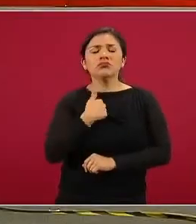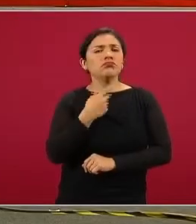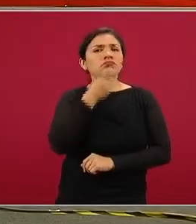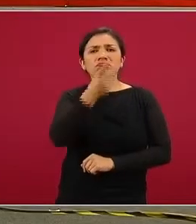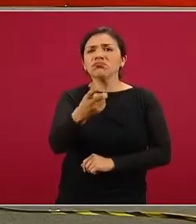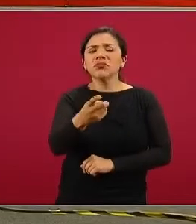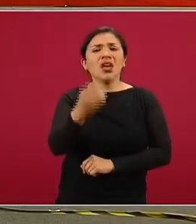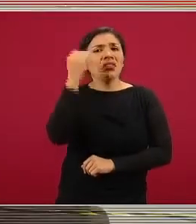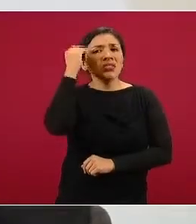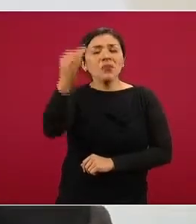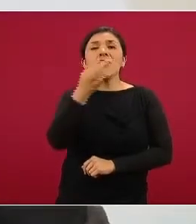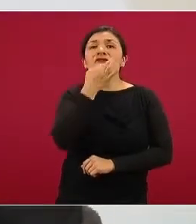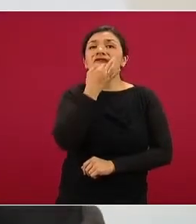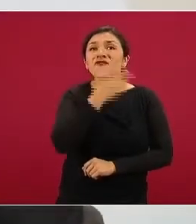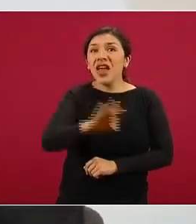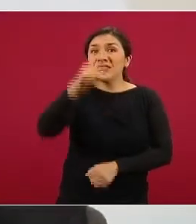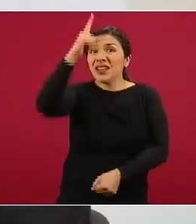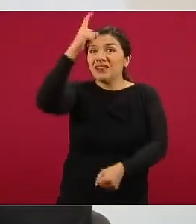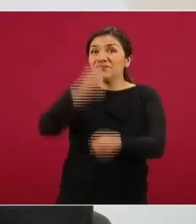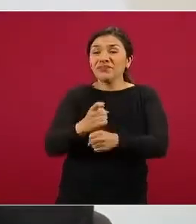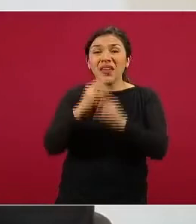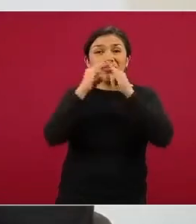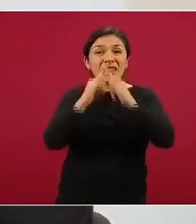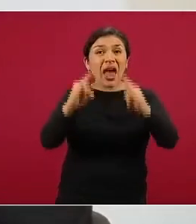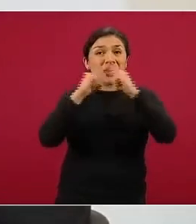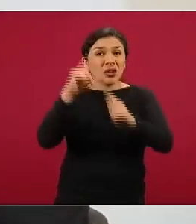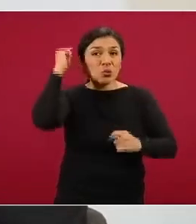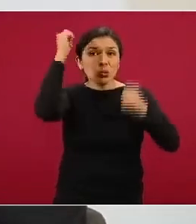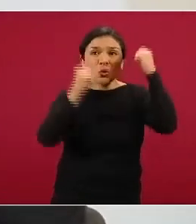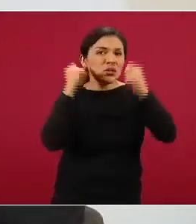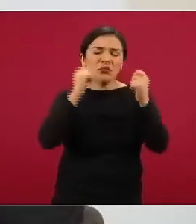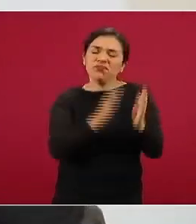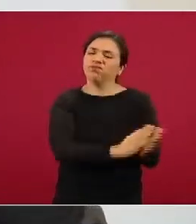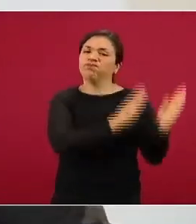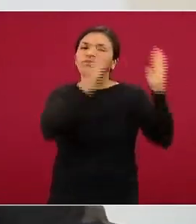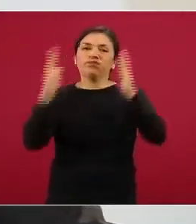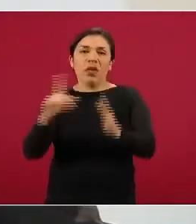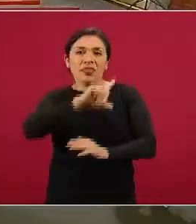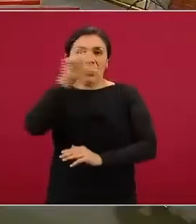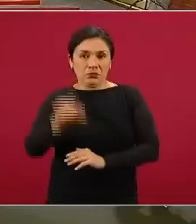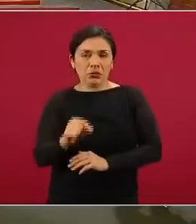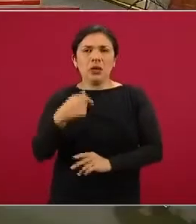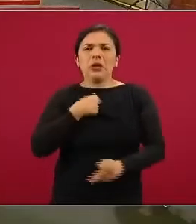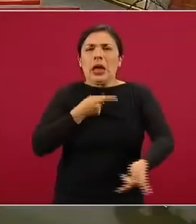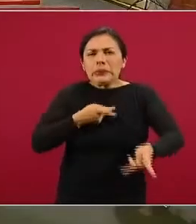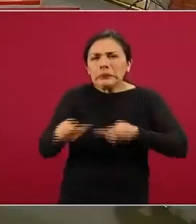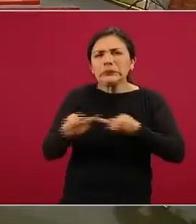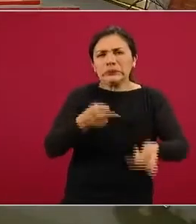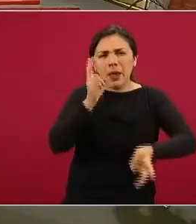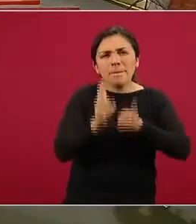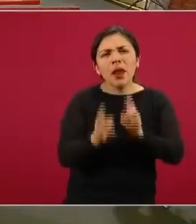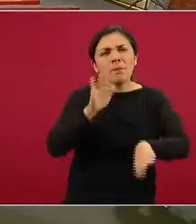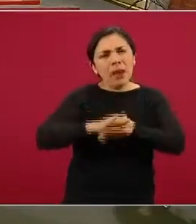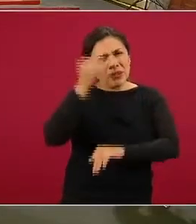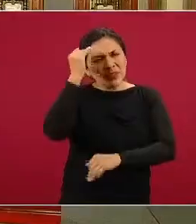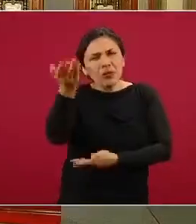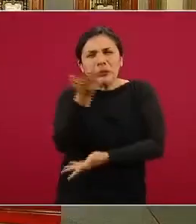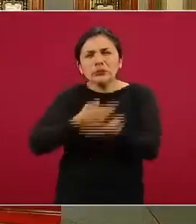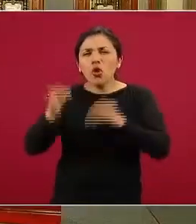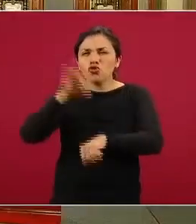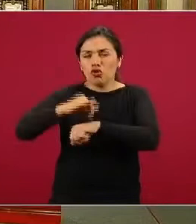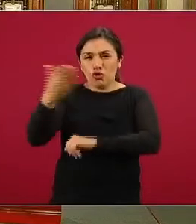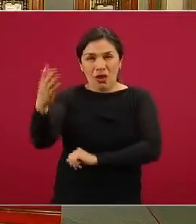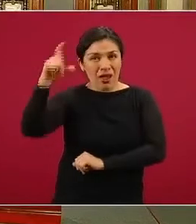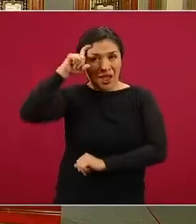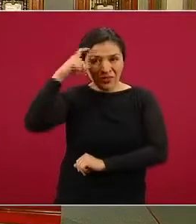posponer la fiesta principal, el tianguis turístico. Estuvimos platicando mucho tiempo, el doctor Gatell y